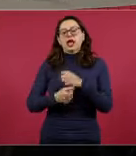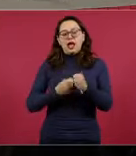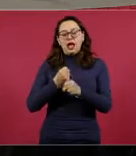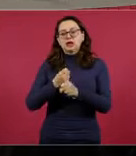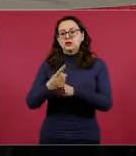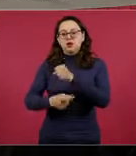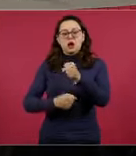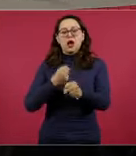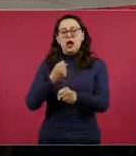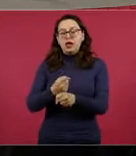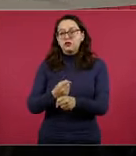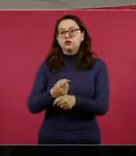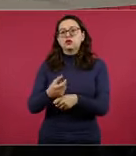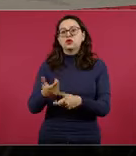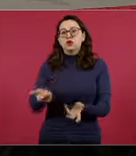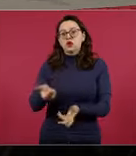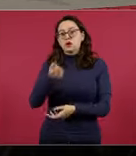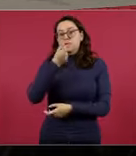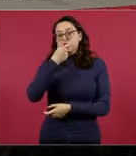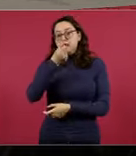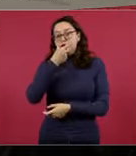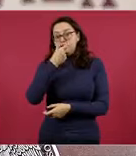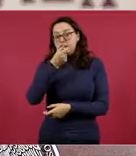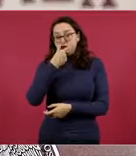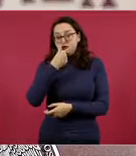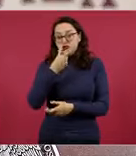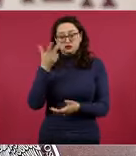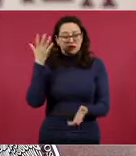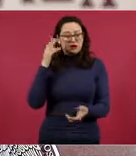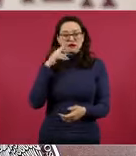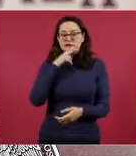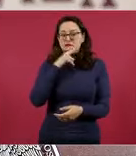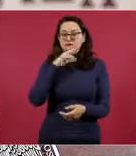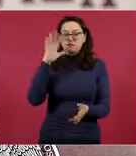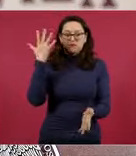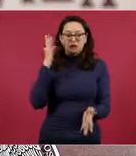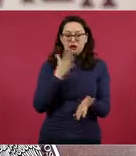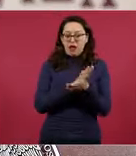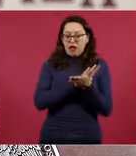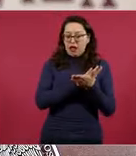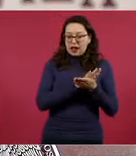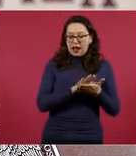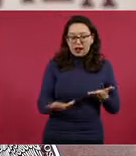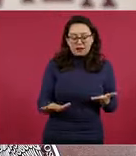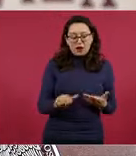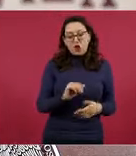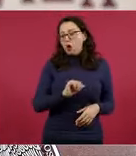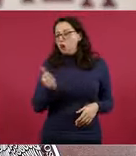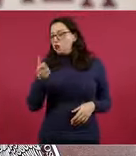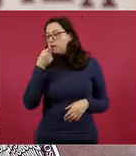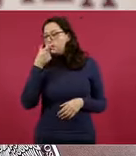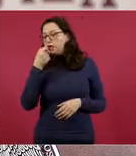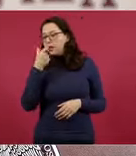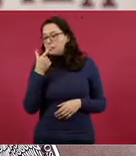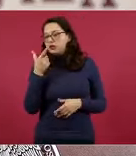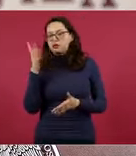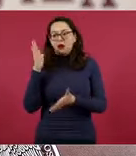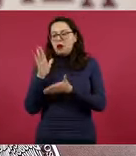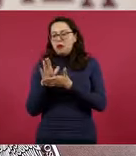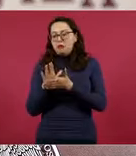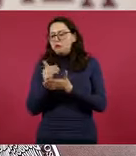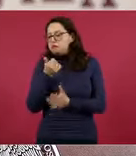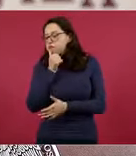da porque hay medicamentos que se usan mucho y hay otros que se usan poco, y entonces van haciendo ajustes en esta